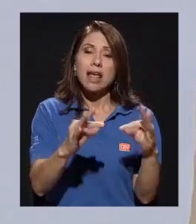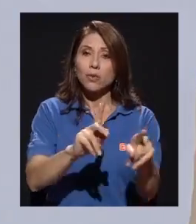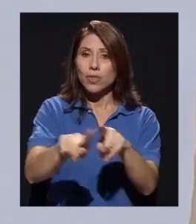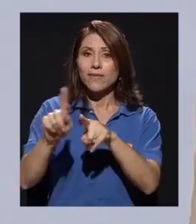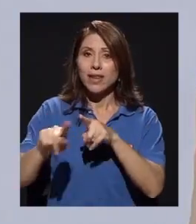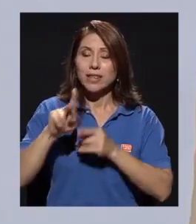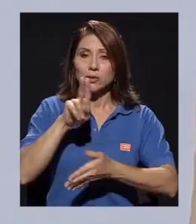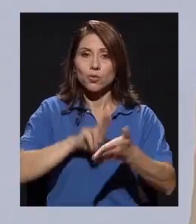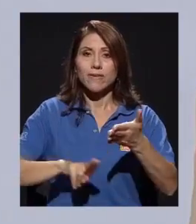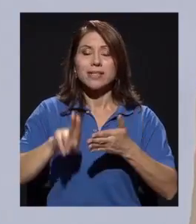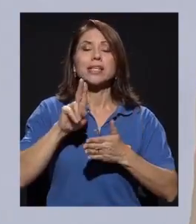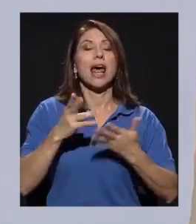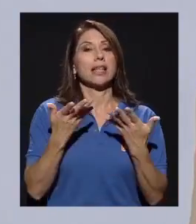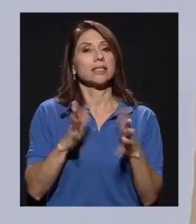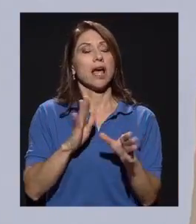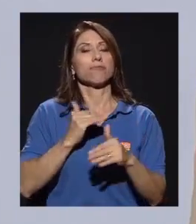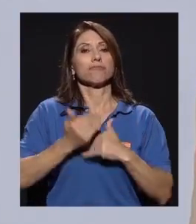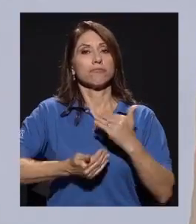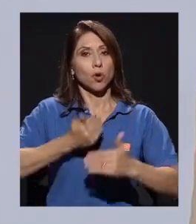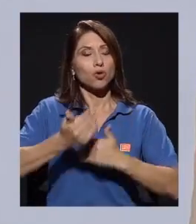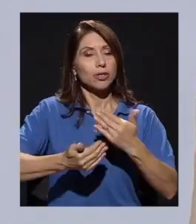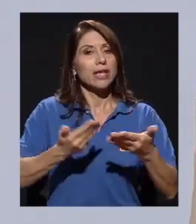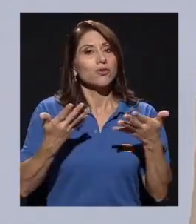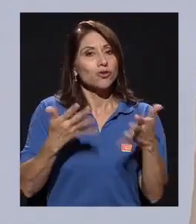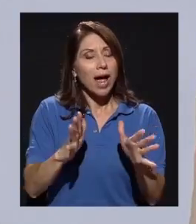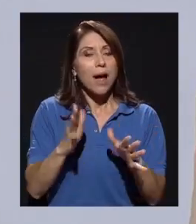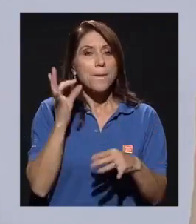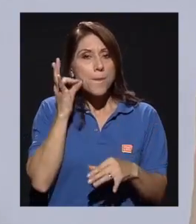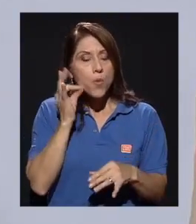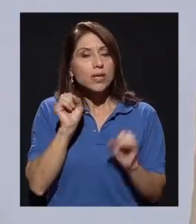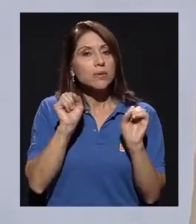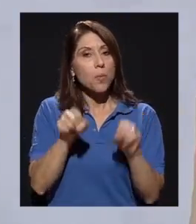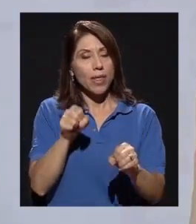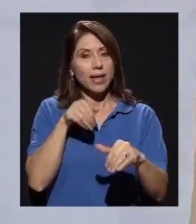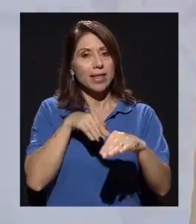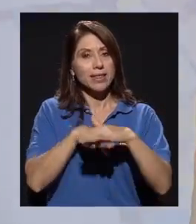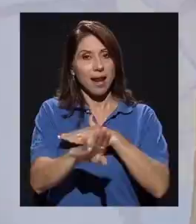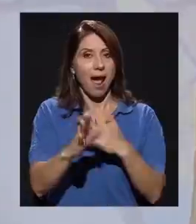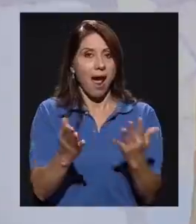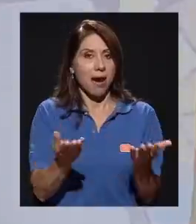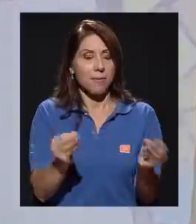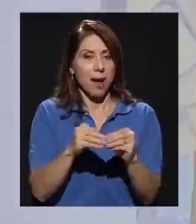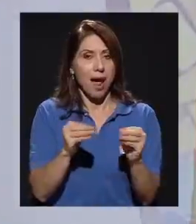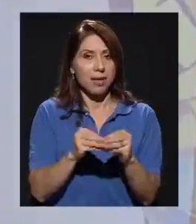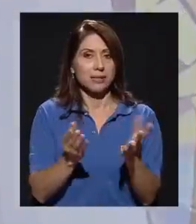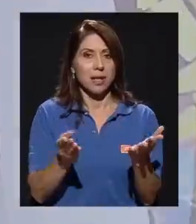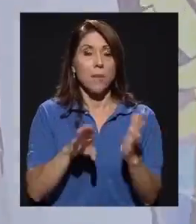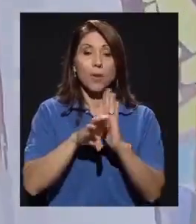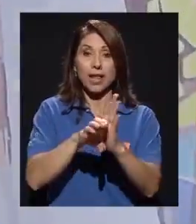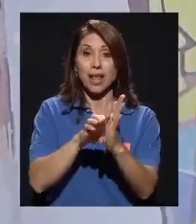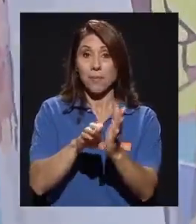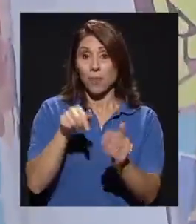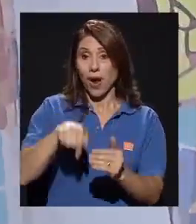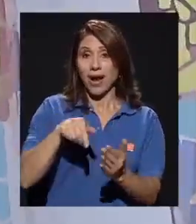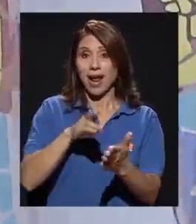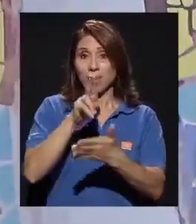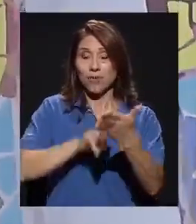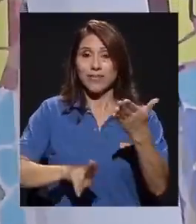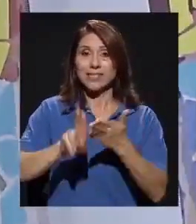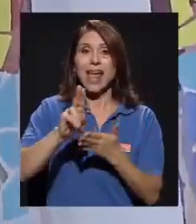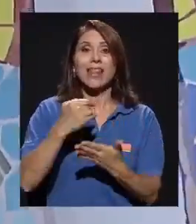hayan este tipo de de procesos que las chicas puedan entrar más hay hay proyectos en la universidad sobre el tema de ingenierías